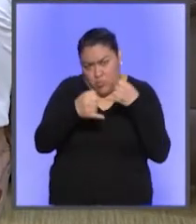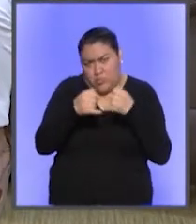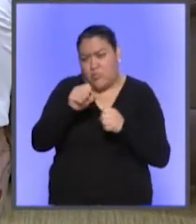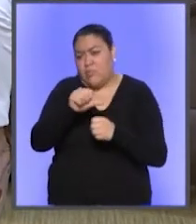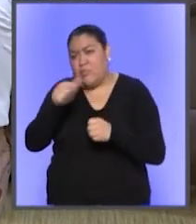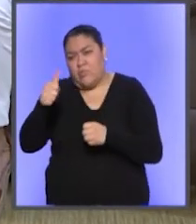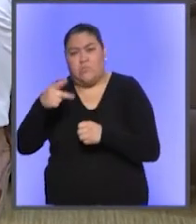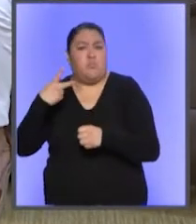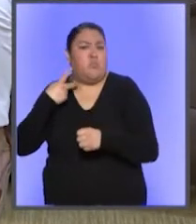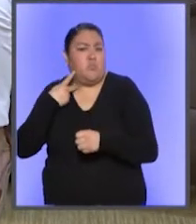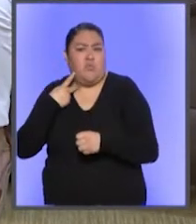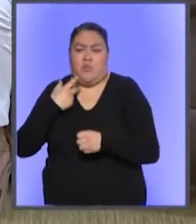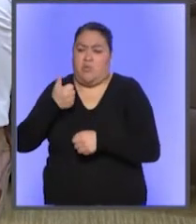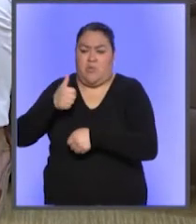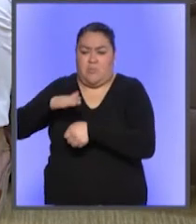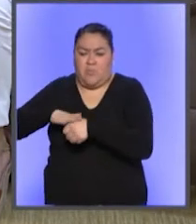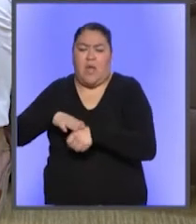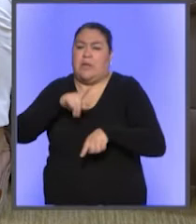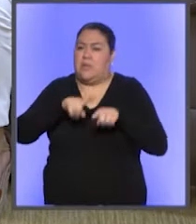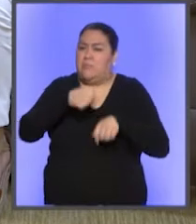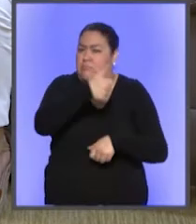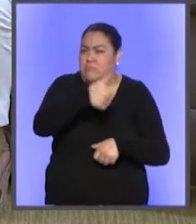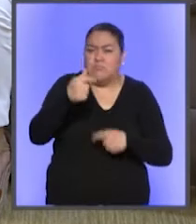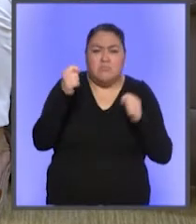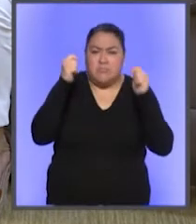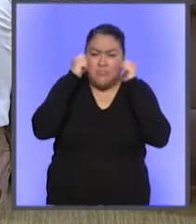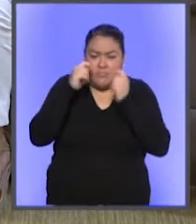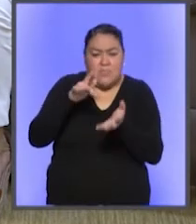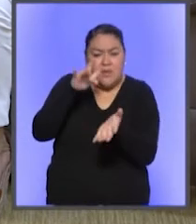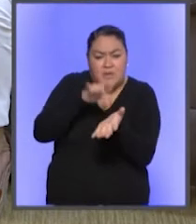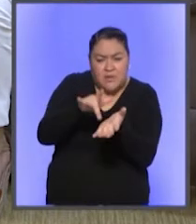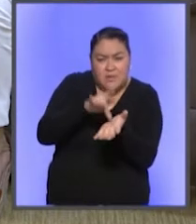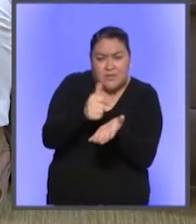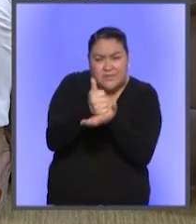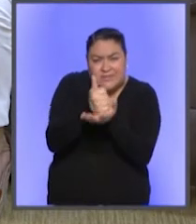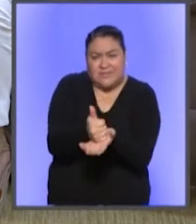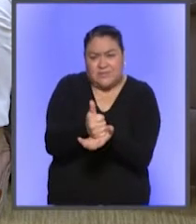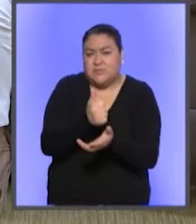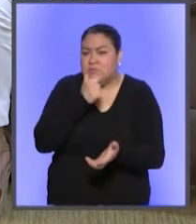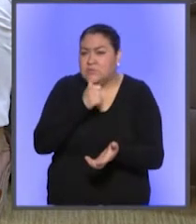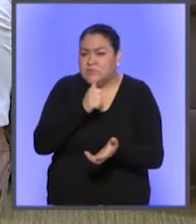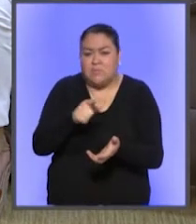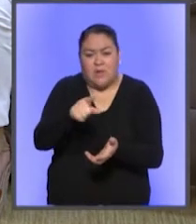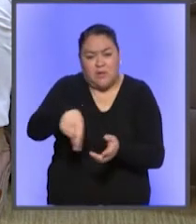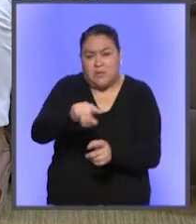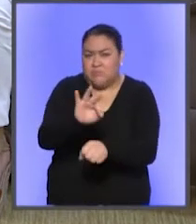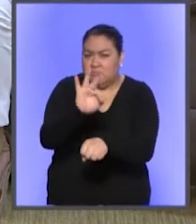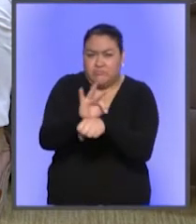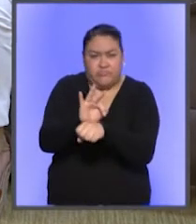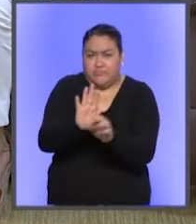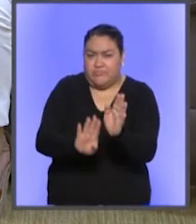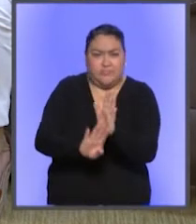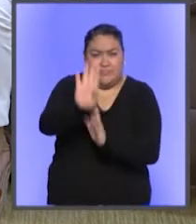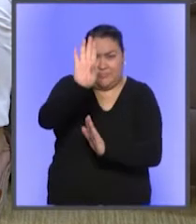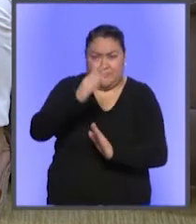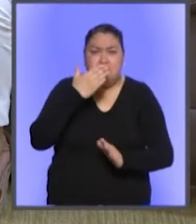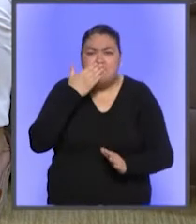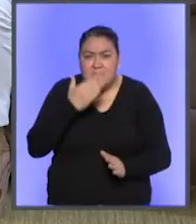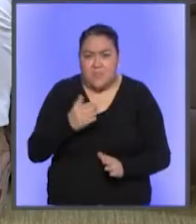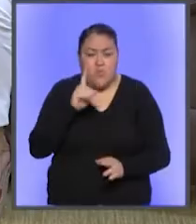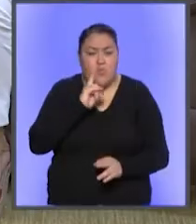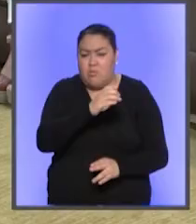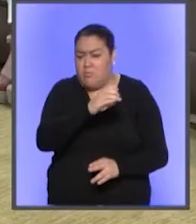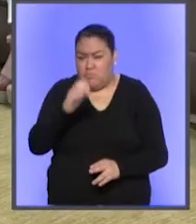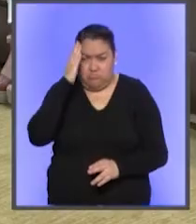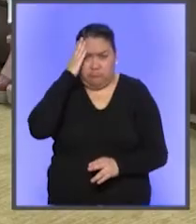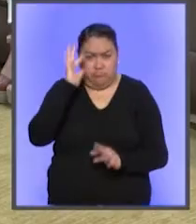político de desde la administración pública todas y todos tenemos que estar comprometidos en la garantía de los derechos de las